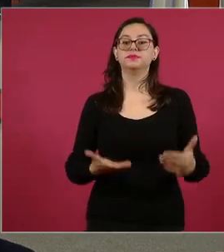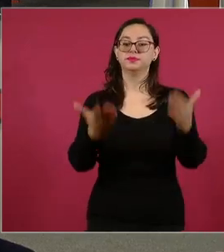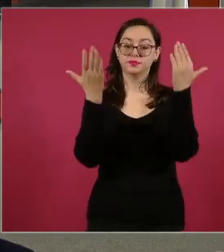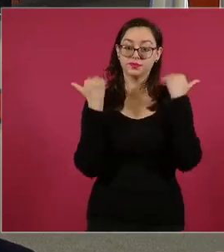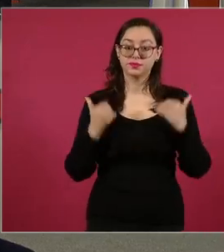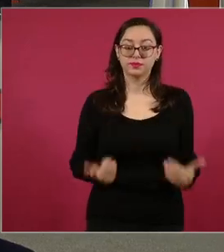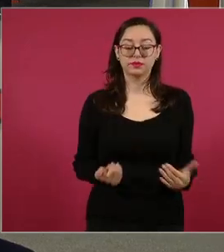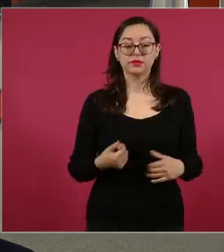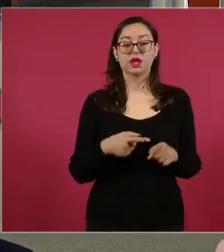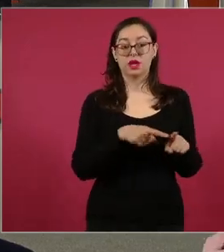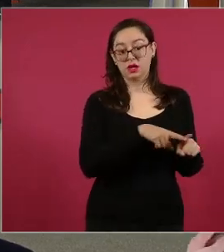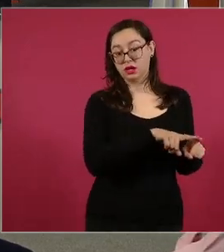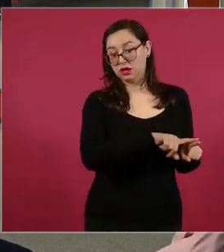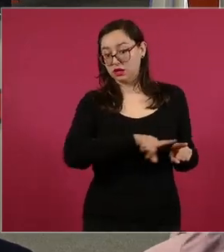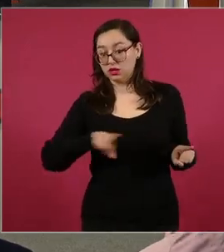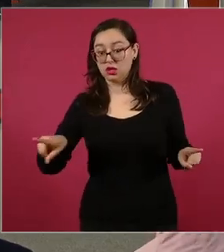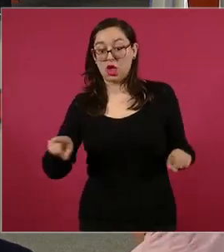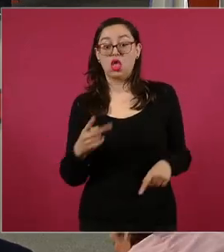este tramo 1, tenemos